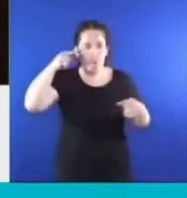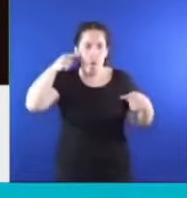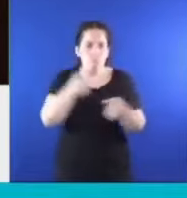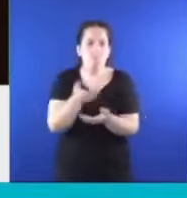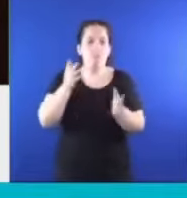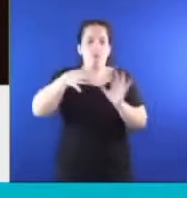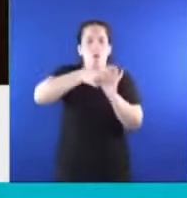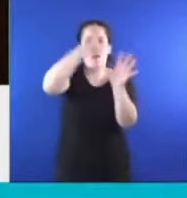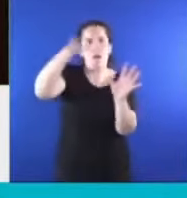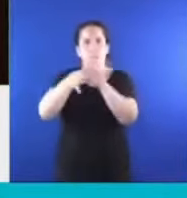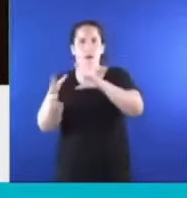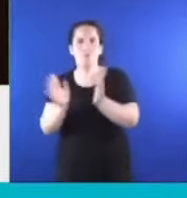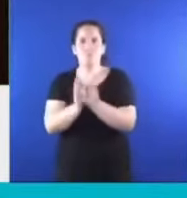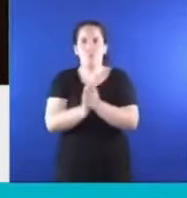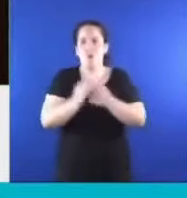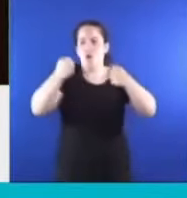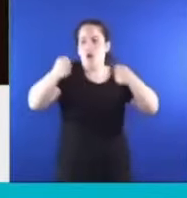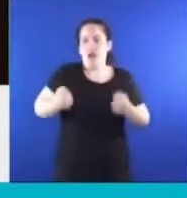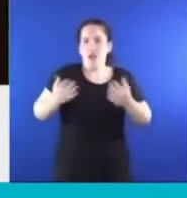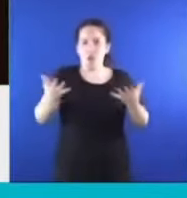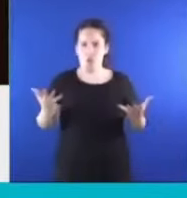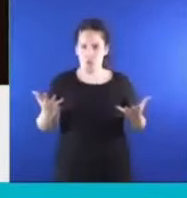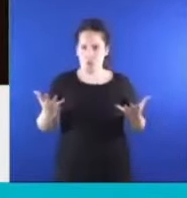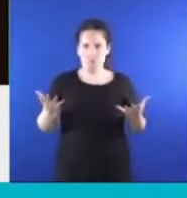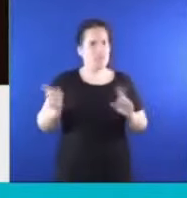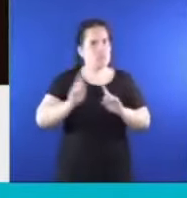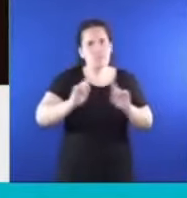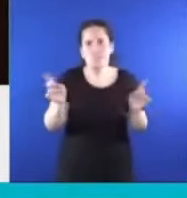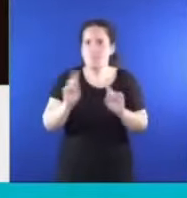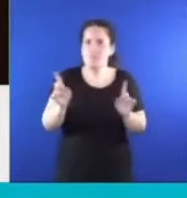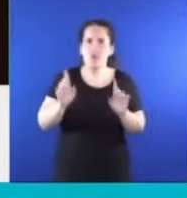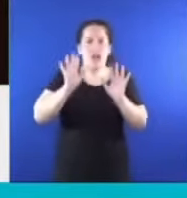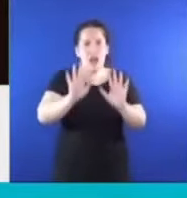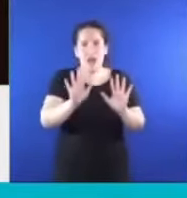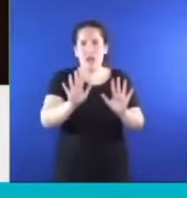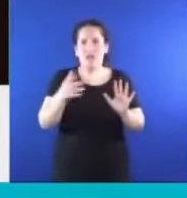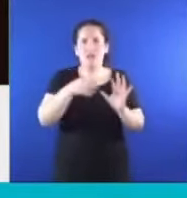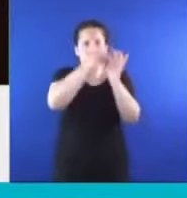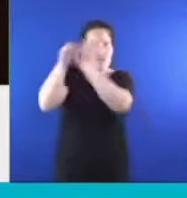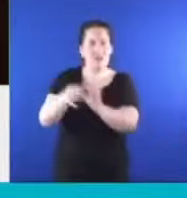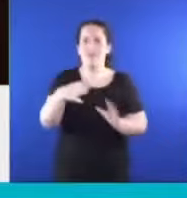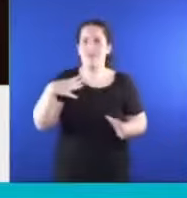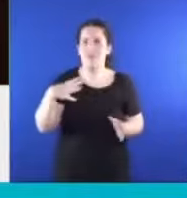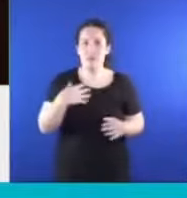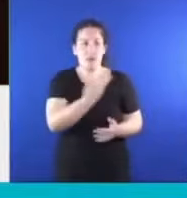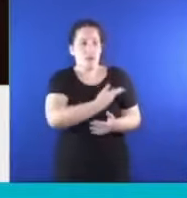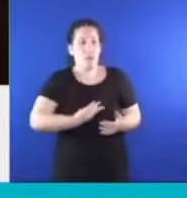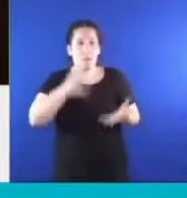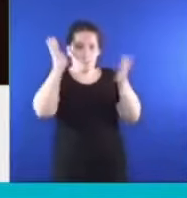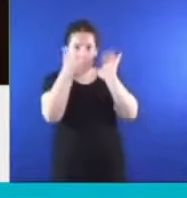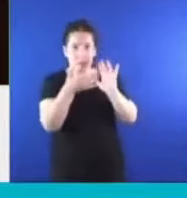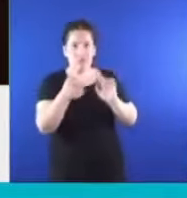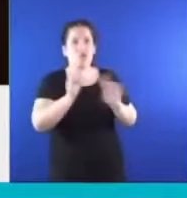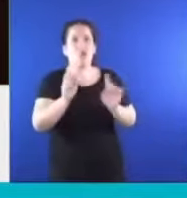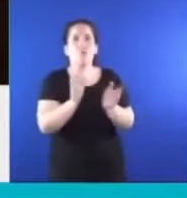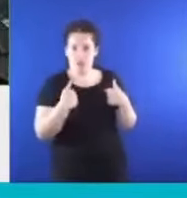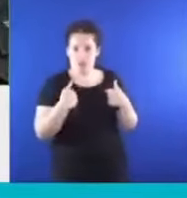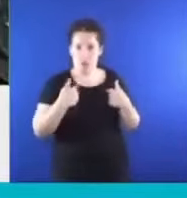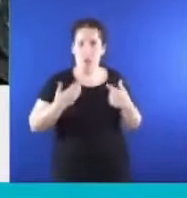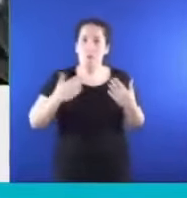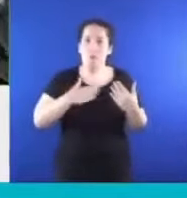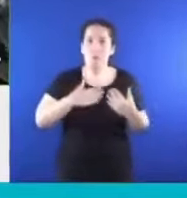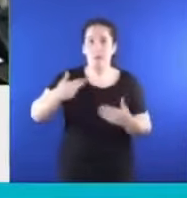sociedad promoviendo el egoísmo, también se está poniendo en riesgo esa unidad nacional. Presidente, no queremos ser Irlanda, queremos